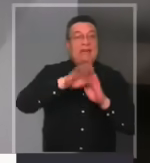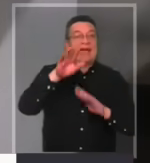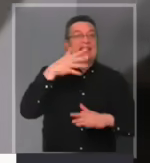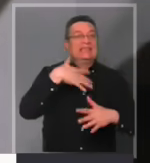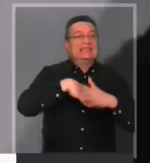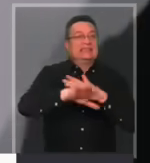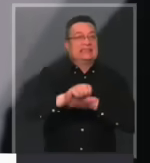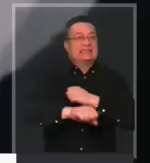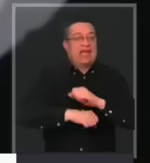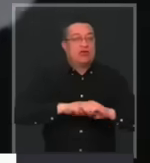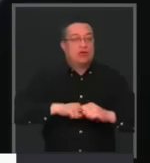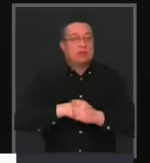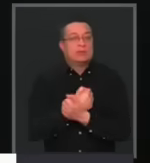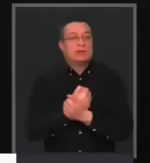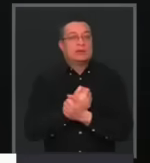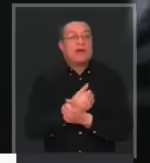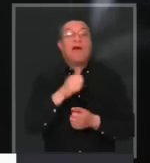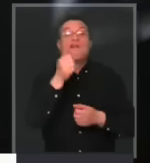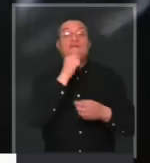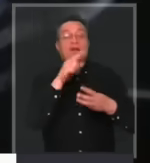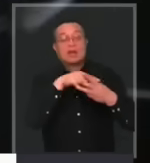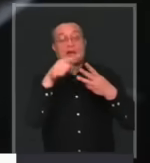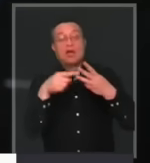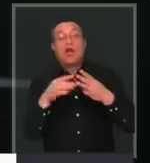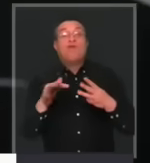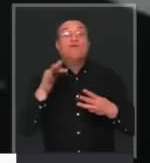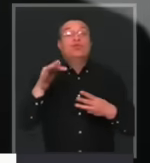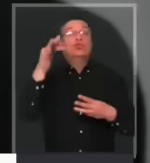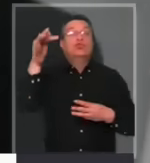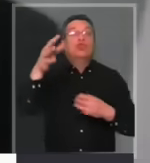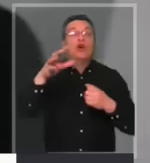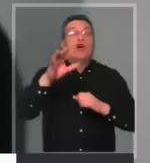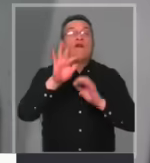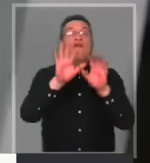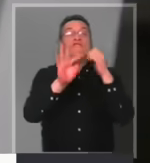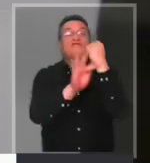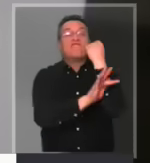cárcel. ¿Qué pasará entonces con el futuro del fiscal regional tras lo